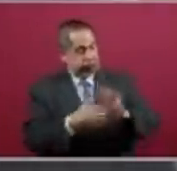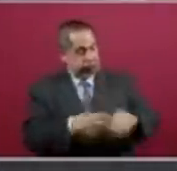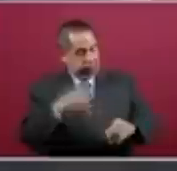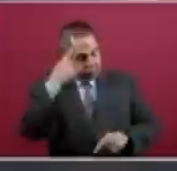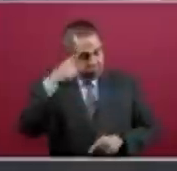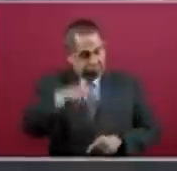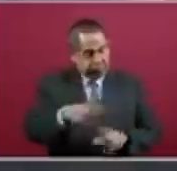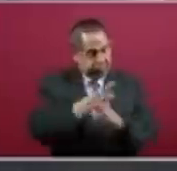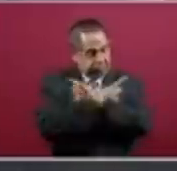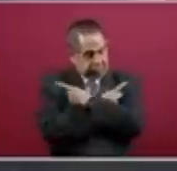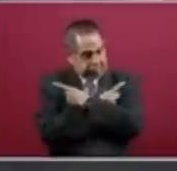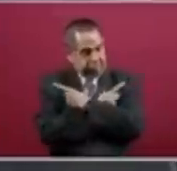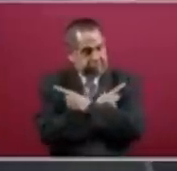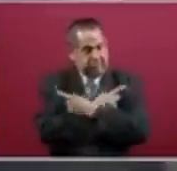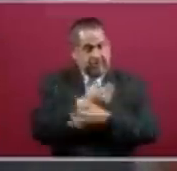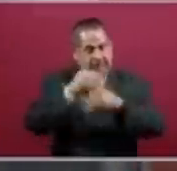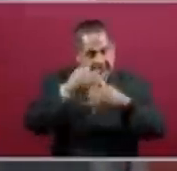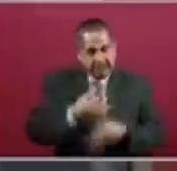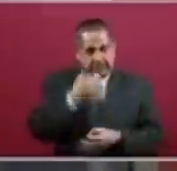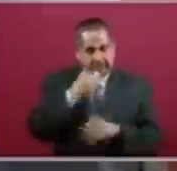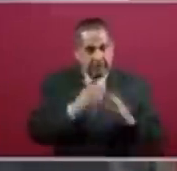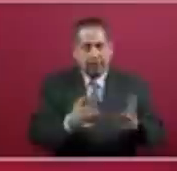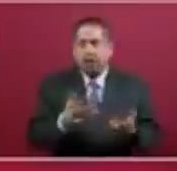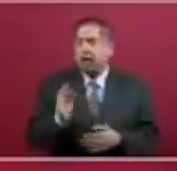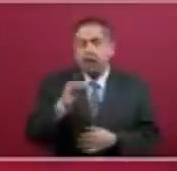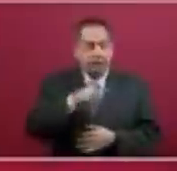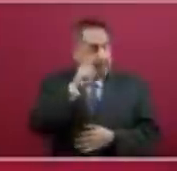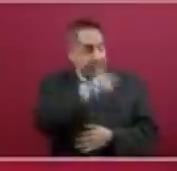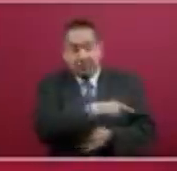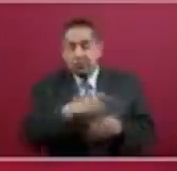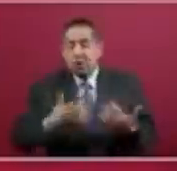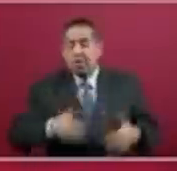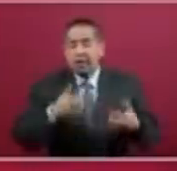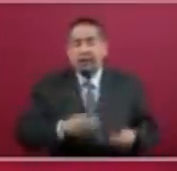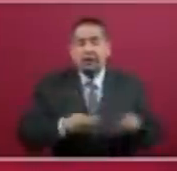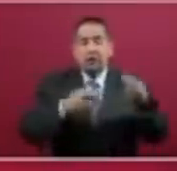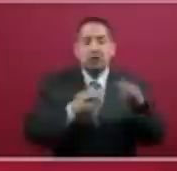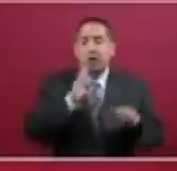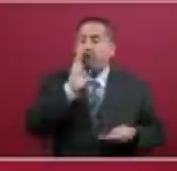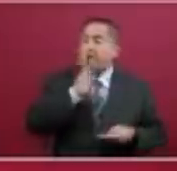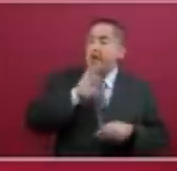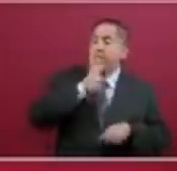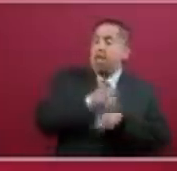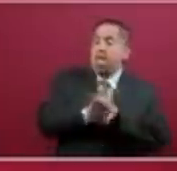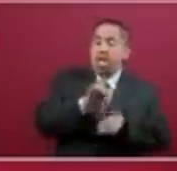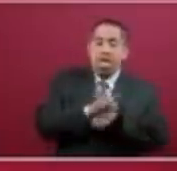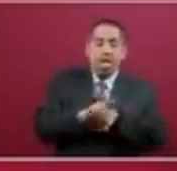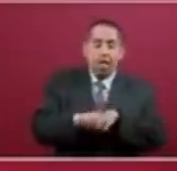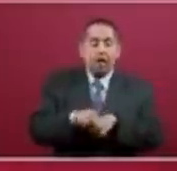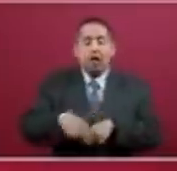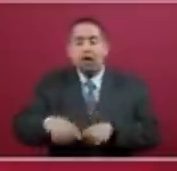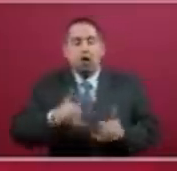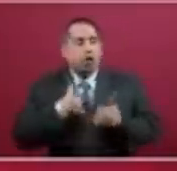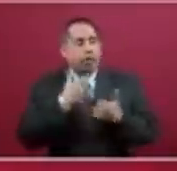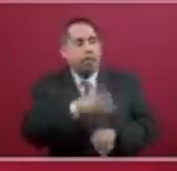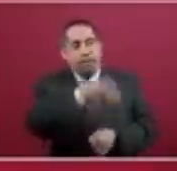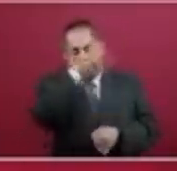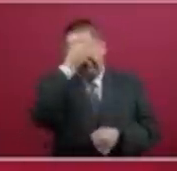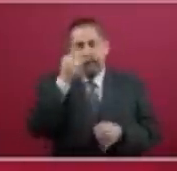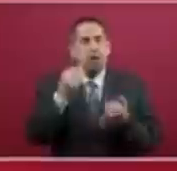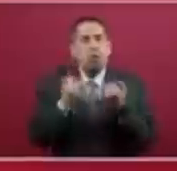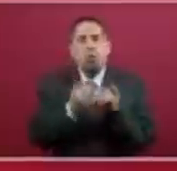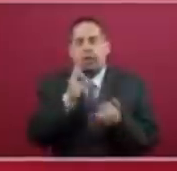moralizarlo. Entonces, si una empresa hace esas cosas, pues no puede